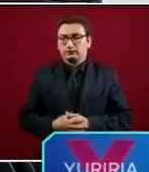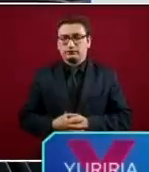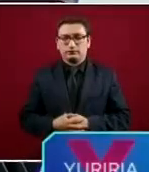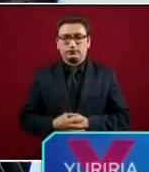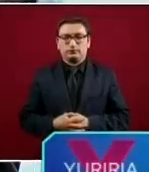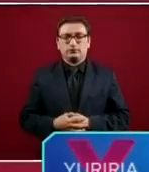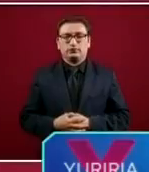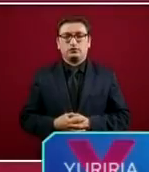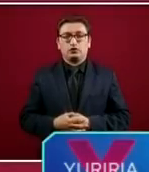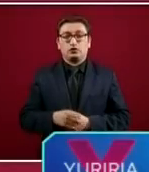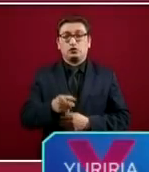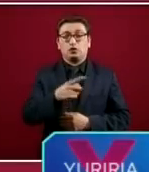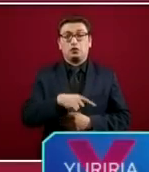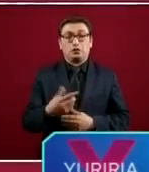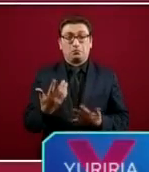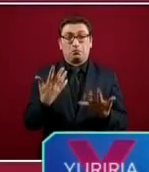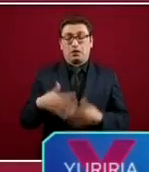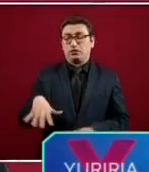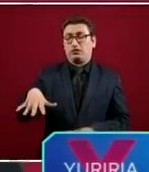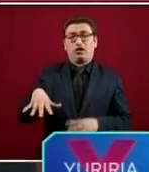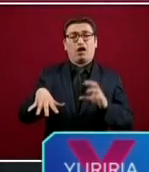Le muerden la mano